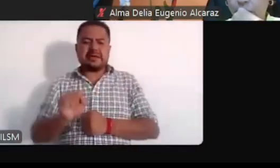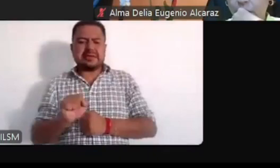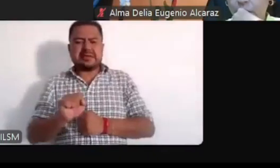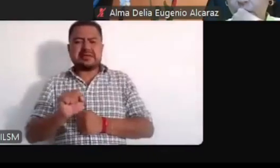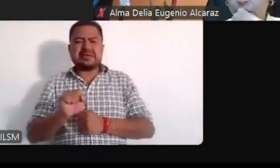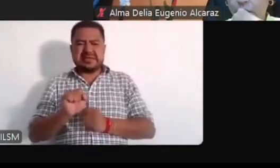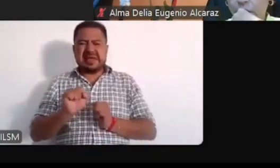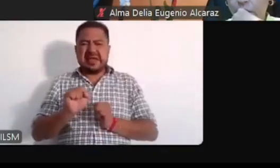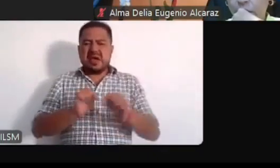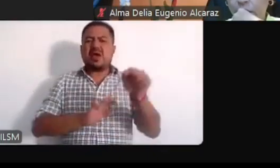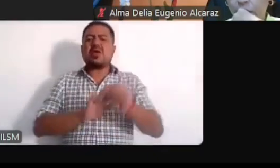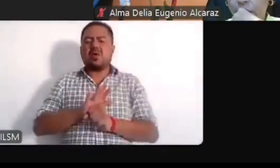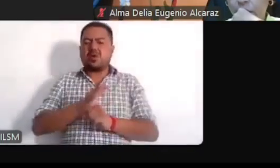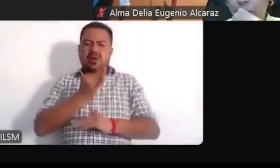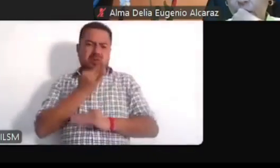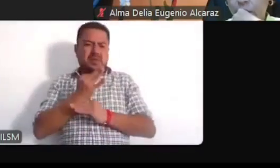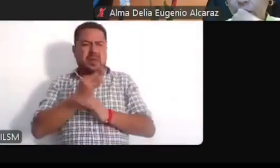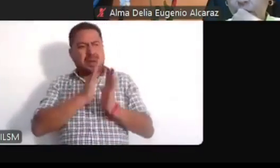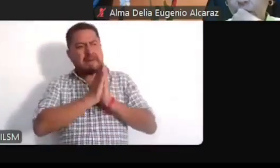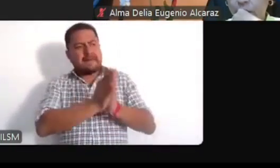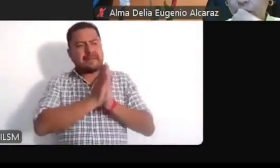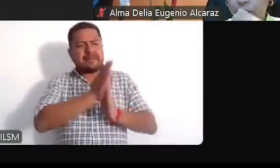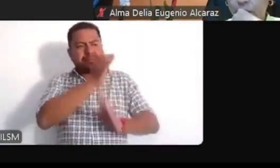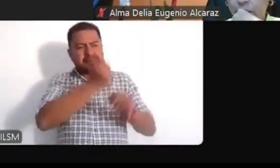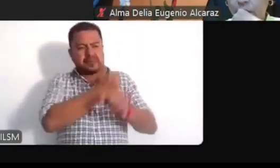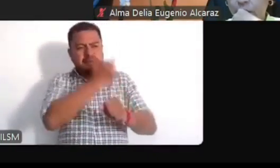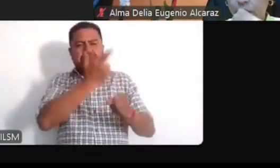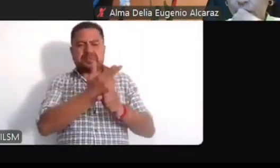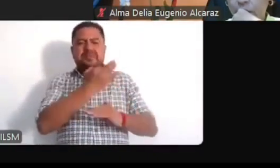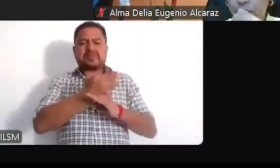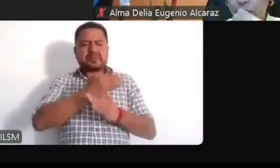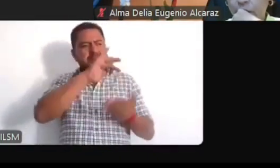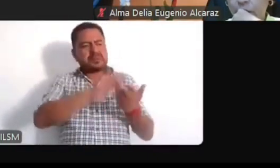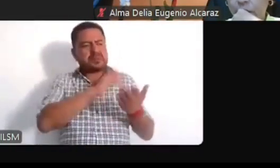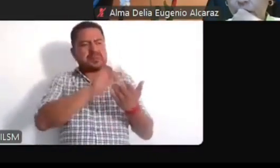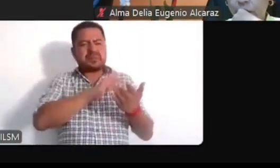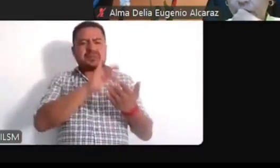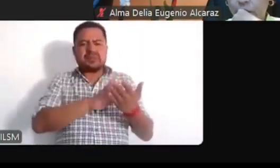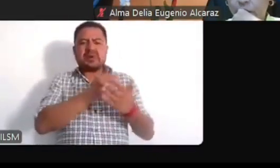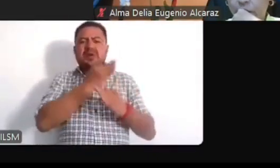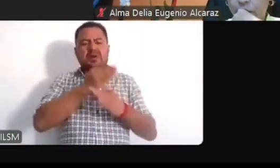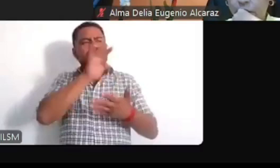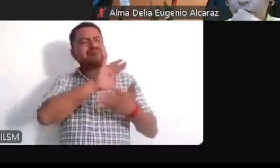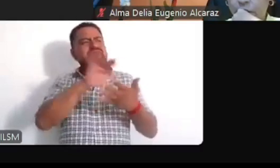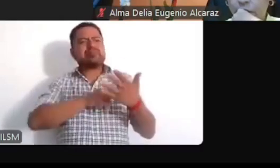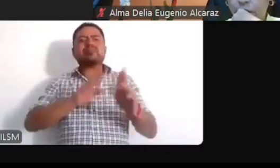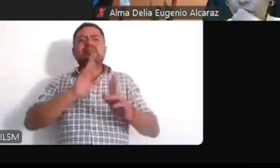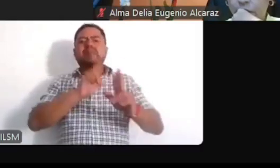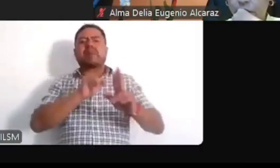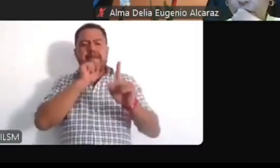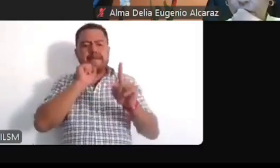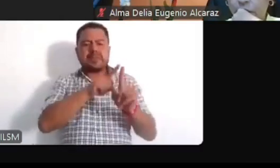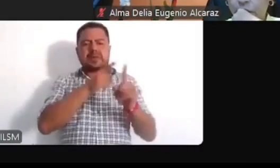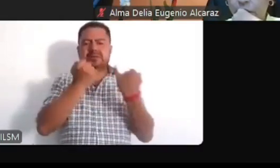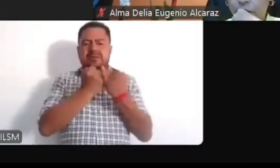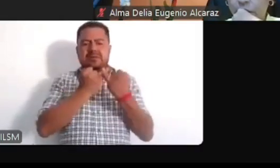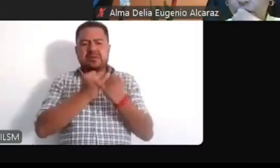Salgado por lo tanto le solicito señor secretario nos apoye con la cuenta y resolutivos del